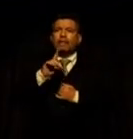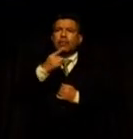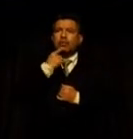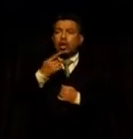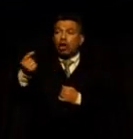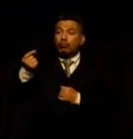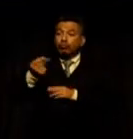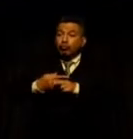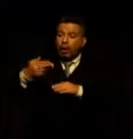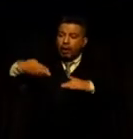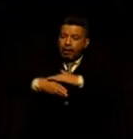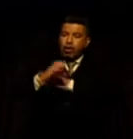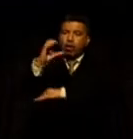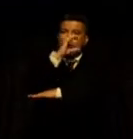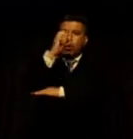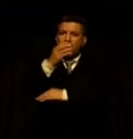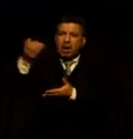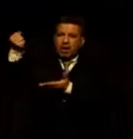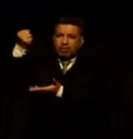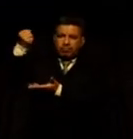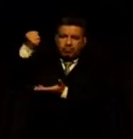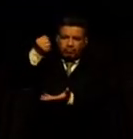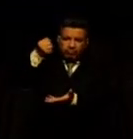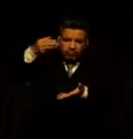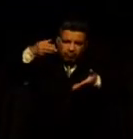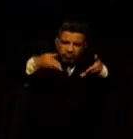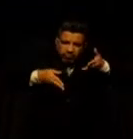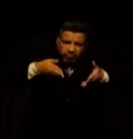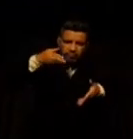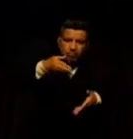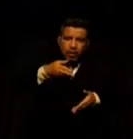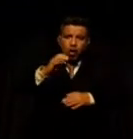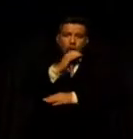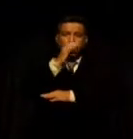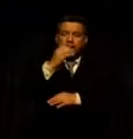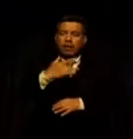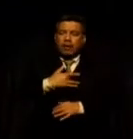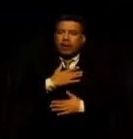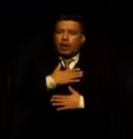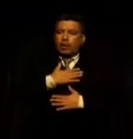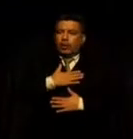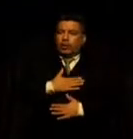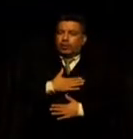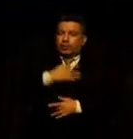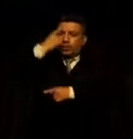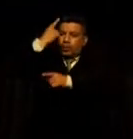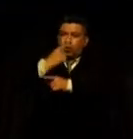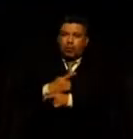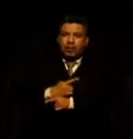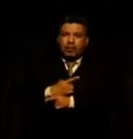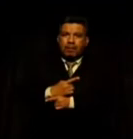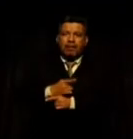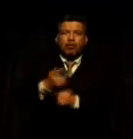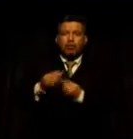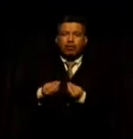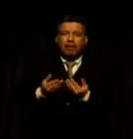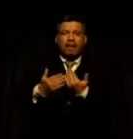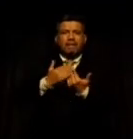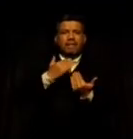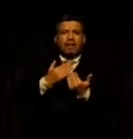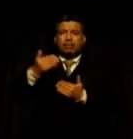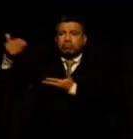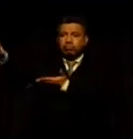a colombia vamos a invertir en colombia vamos a emplear en colombia pero yo siento la satisfacción del deber cumplido en que hemos facilitado la